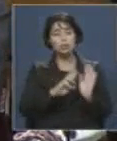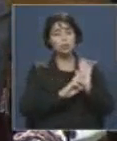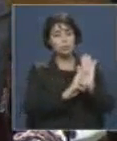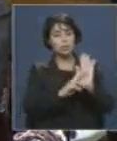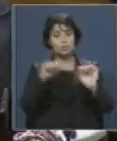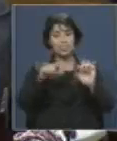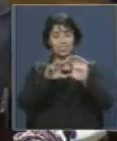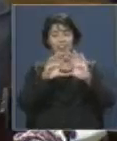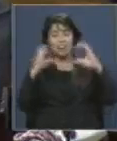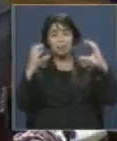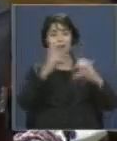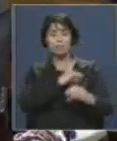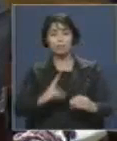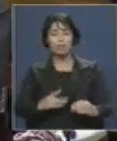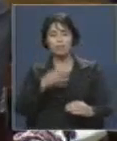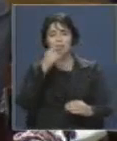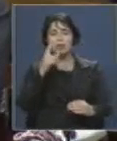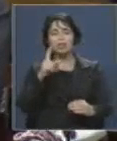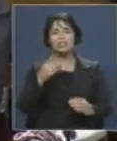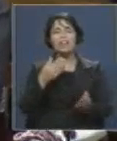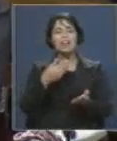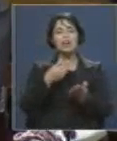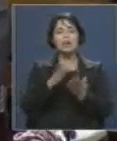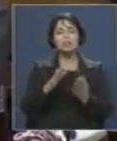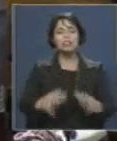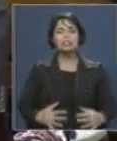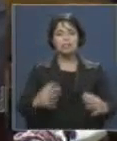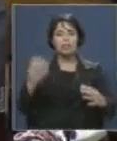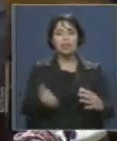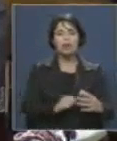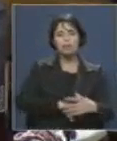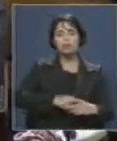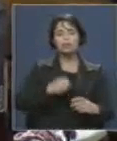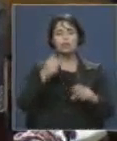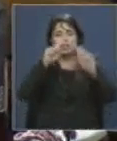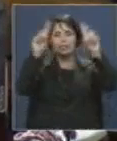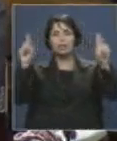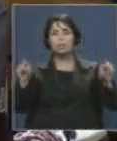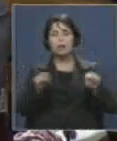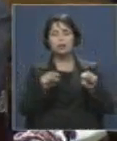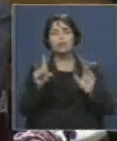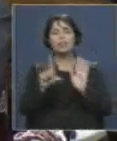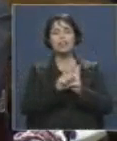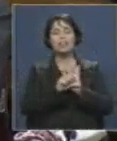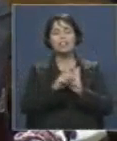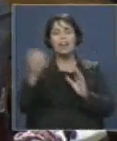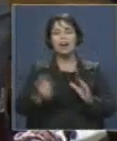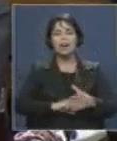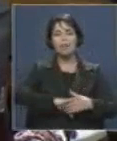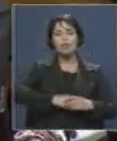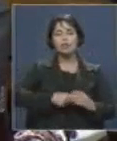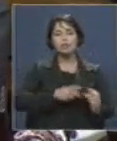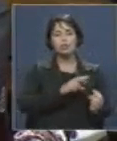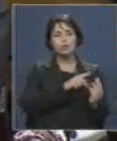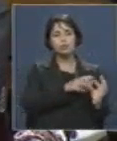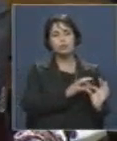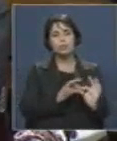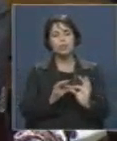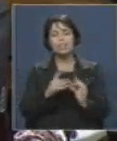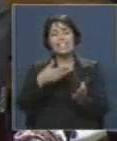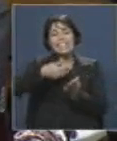esta Cámara de Diputados, se declararon objetores de conciencia en el marco de la ley de aborto terapéutico y determinaron